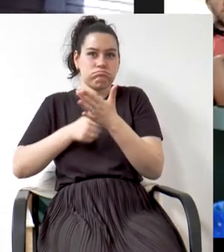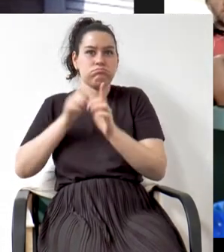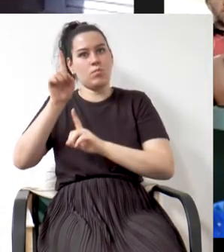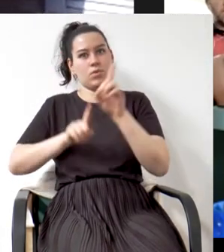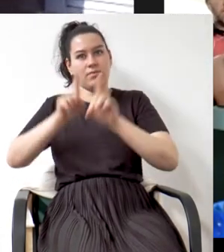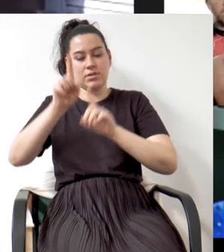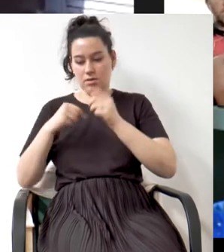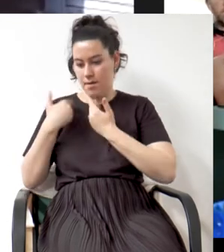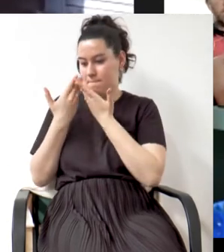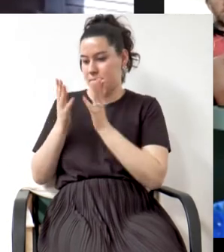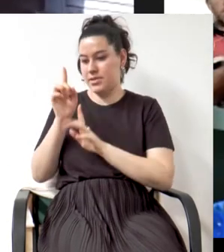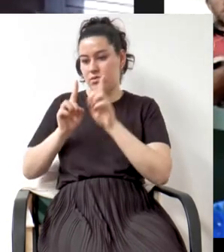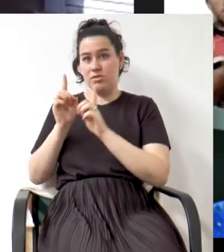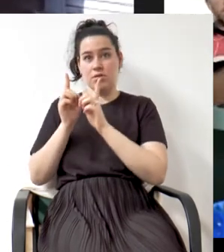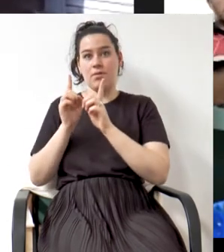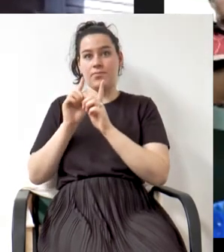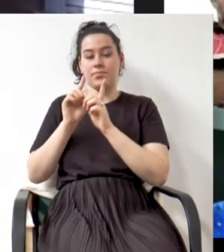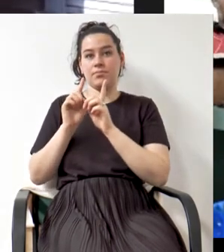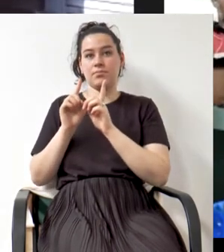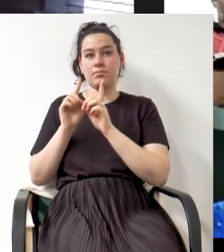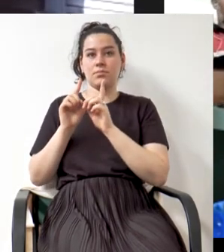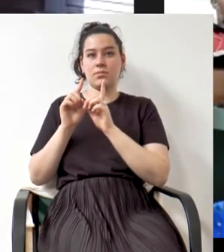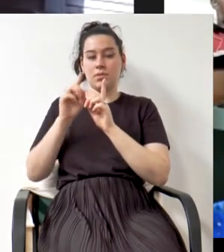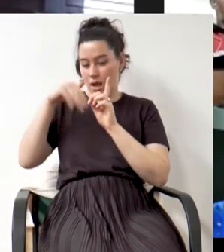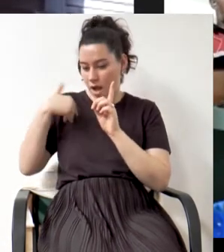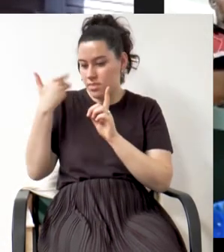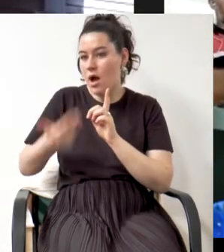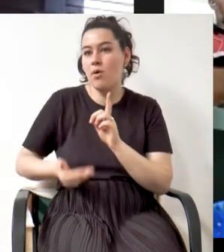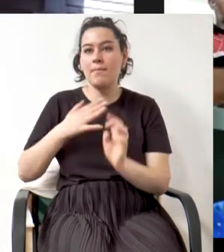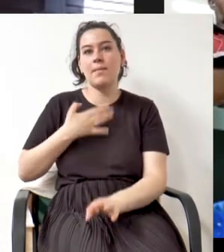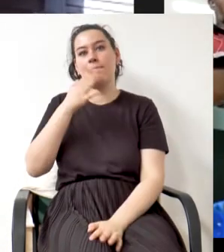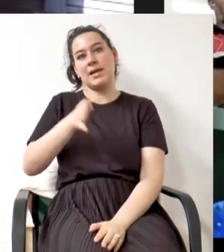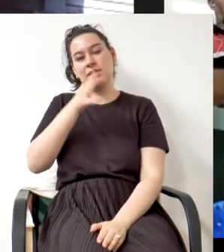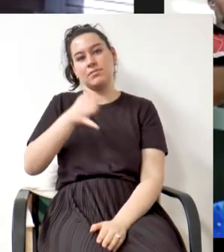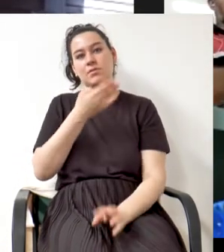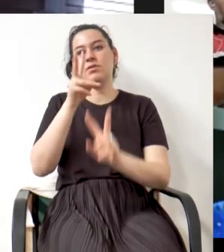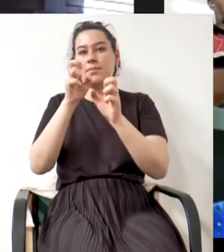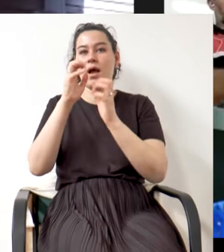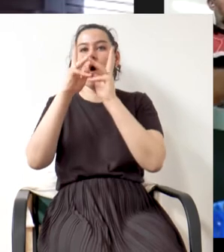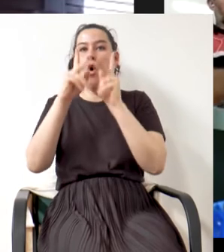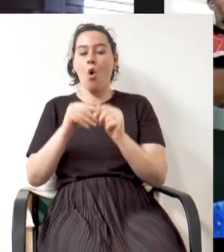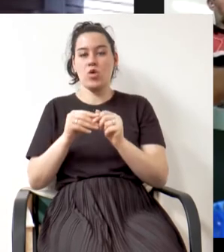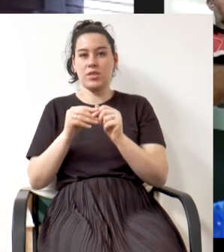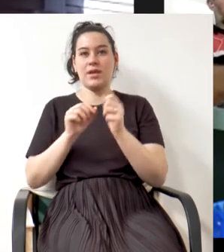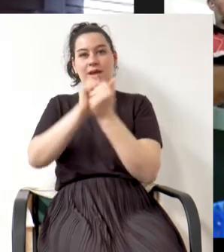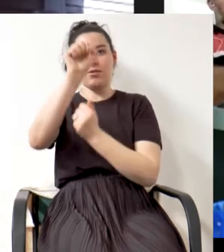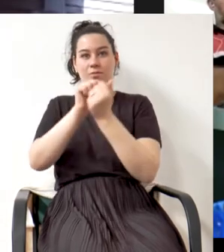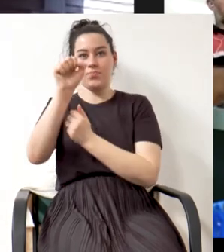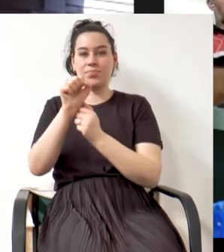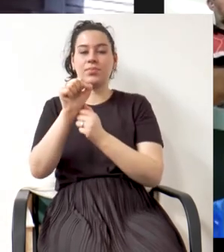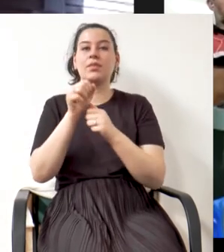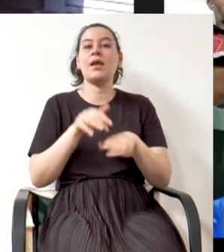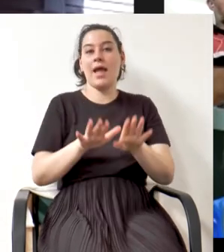que empecé la universidad y mi actual participación en el orden de egresados.